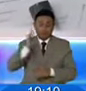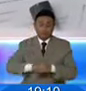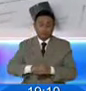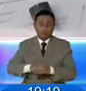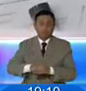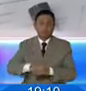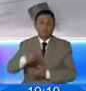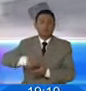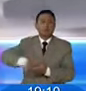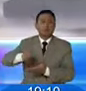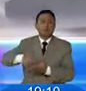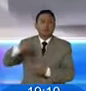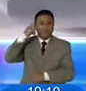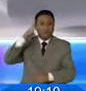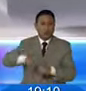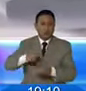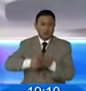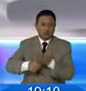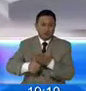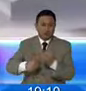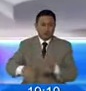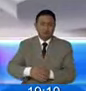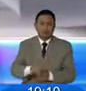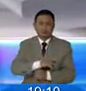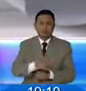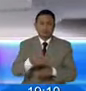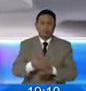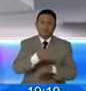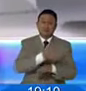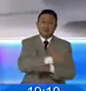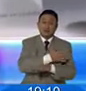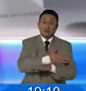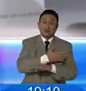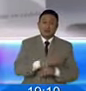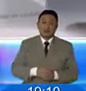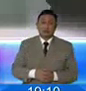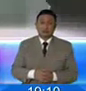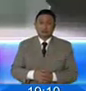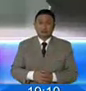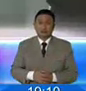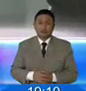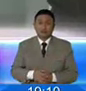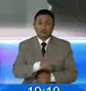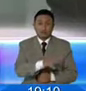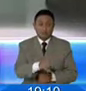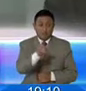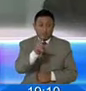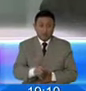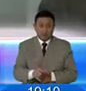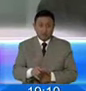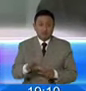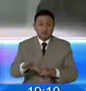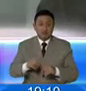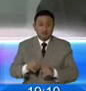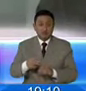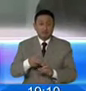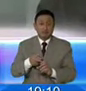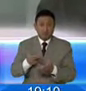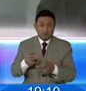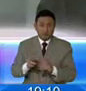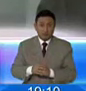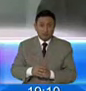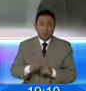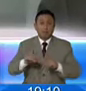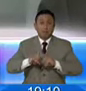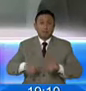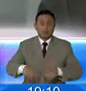22 de mayo de este año, derogando ofrecimientos anteriores. Que se acoja a la jubilación, que les acepten la renuncia, pero